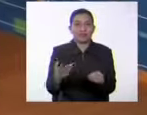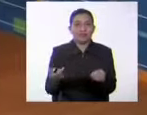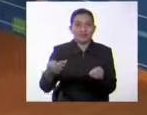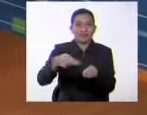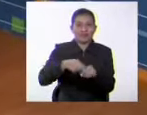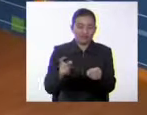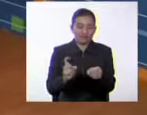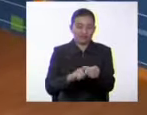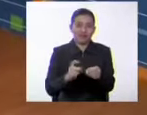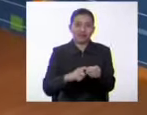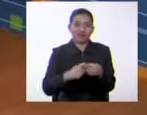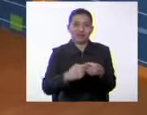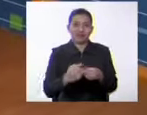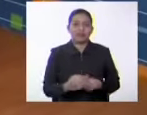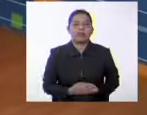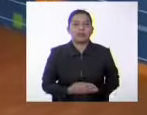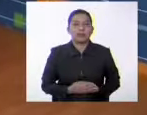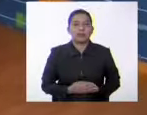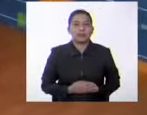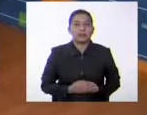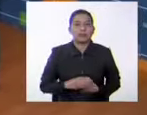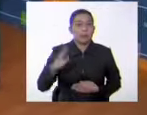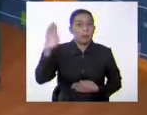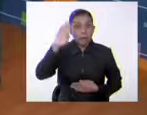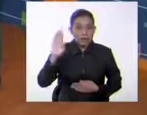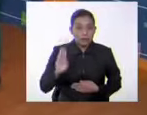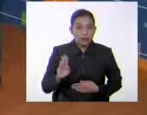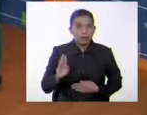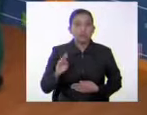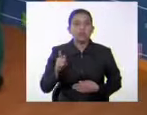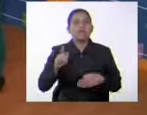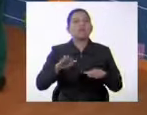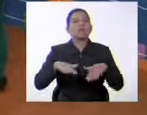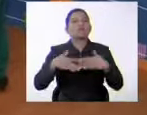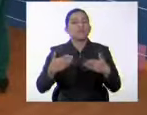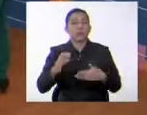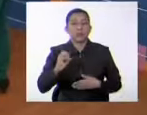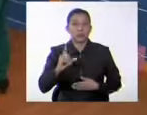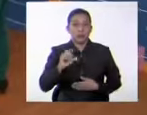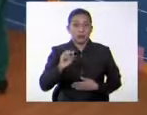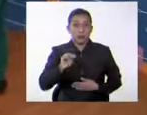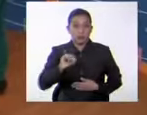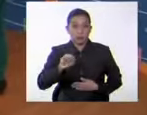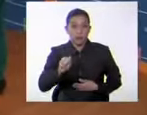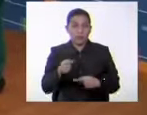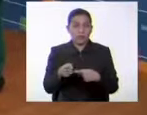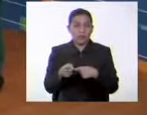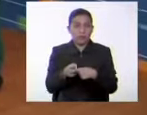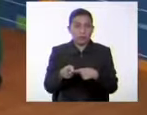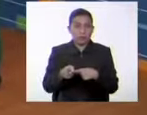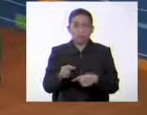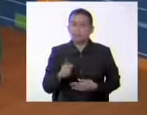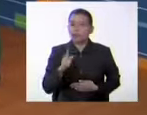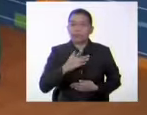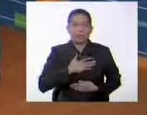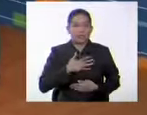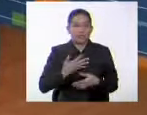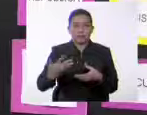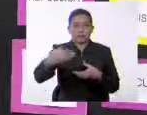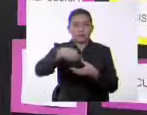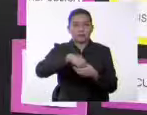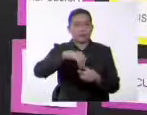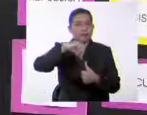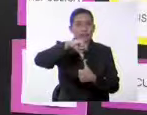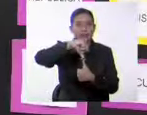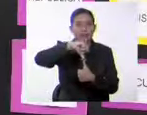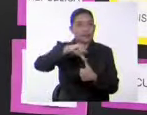Colombia, y Belice era parte de una colonia británica. Entonces, por esa razón no pertenecían a la Federación Centroamericana, y estos